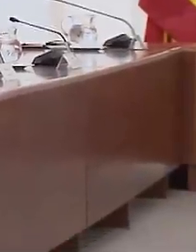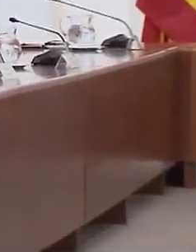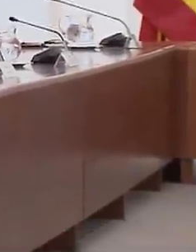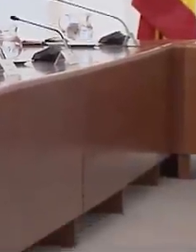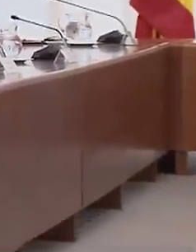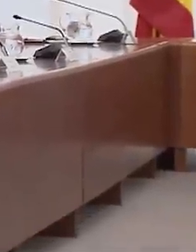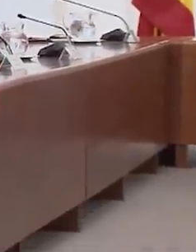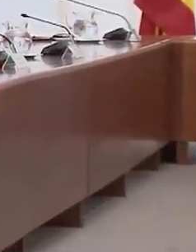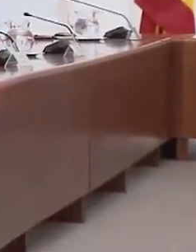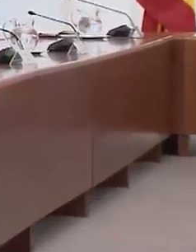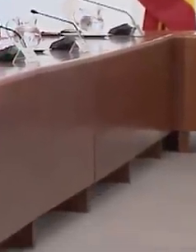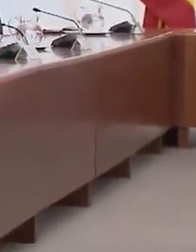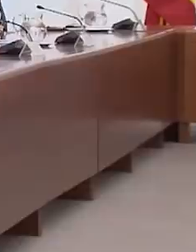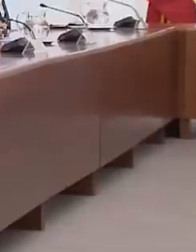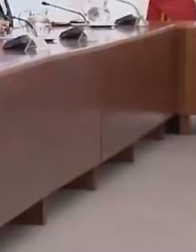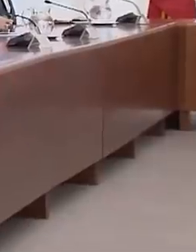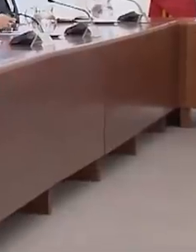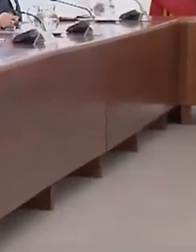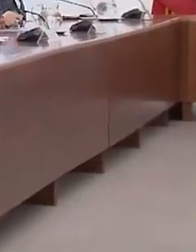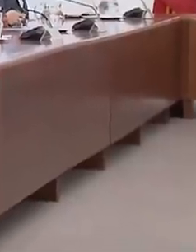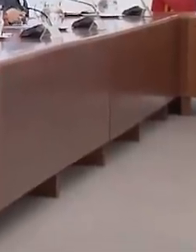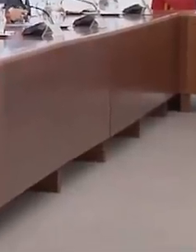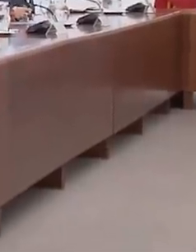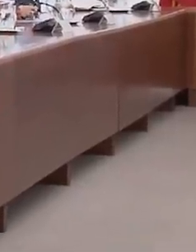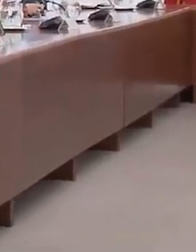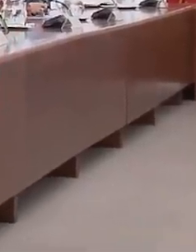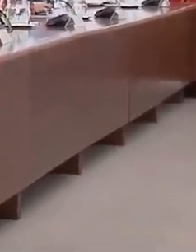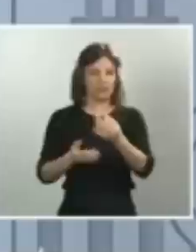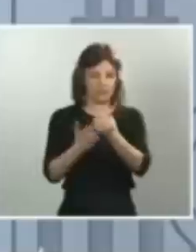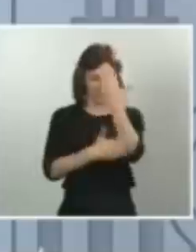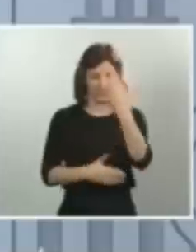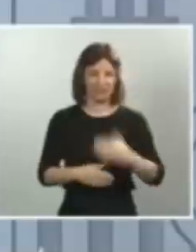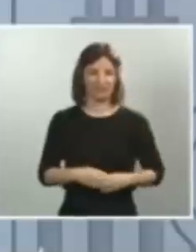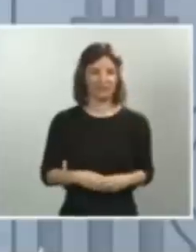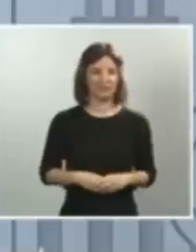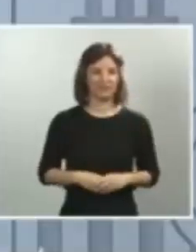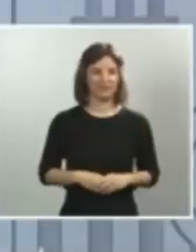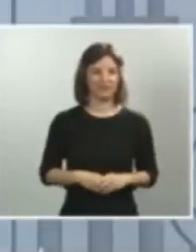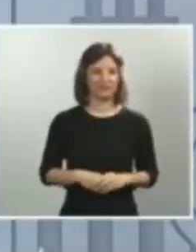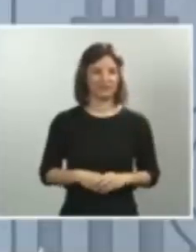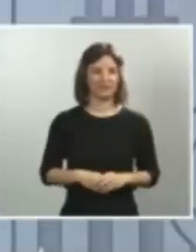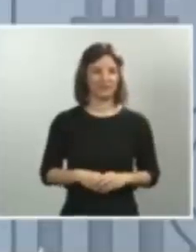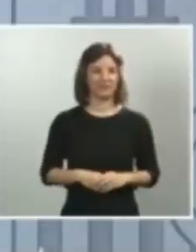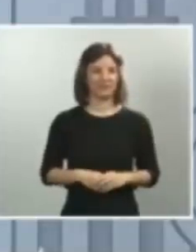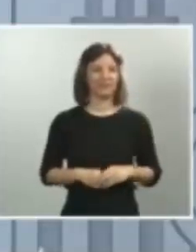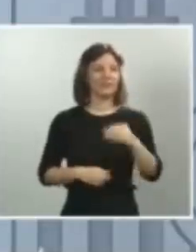política, este pequeño respiro de salir a los niños. Pero oiga usted,